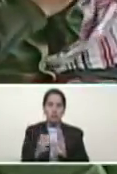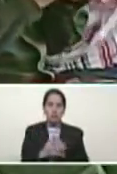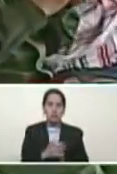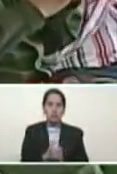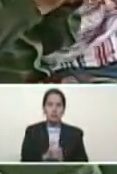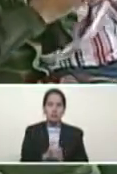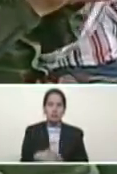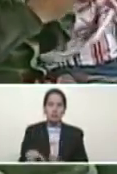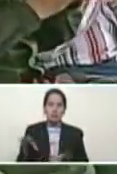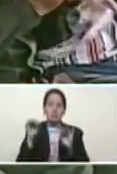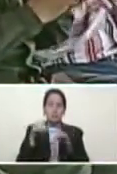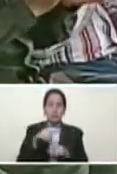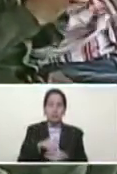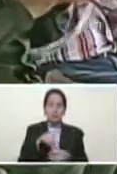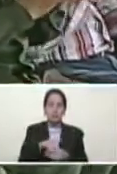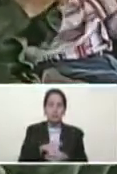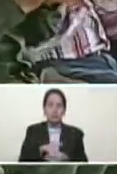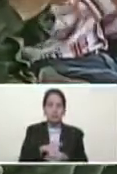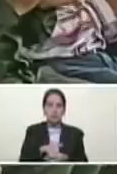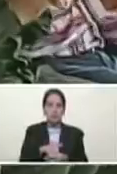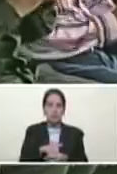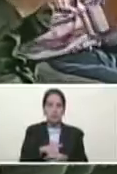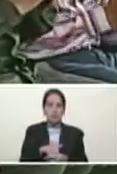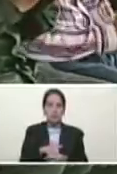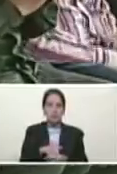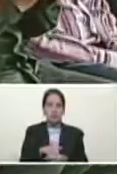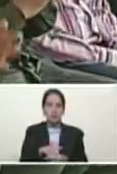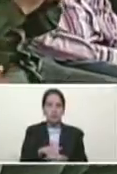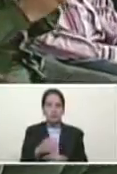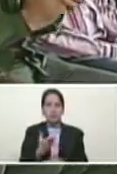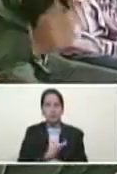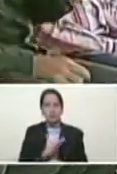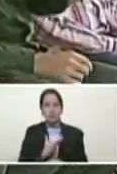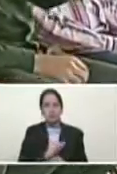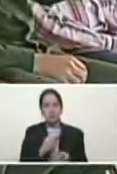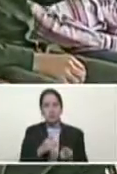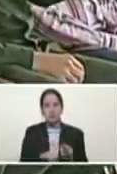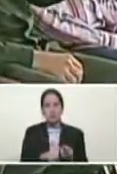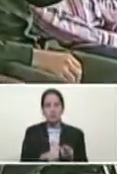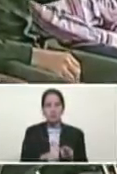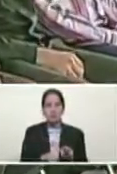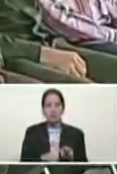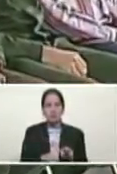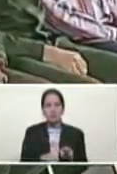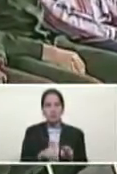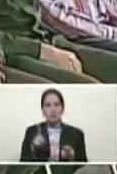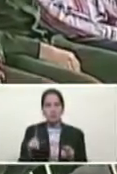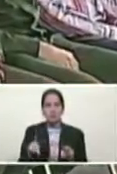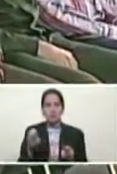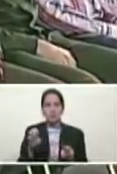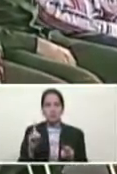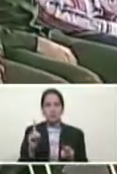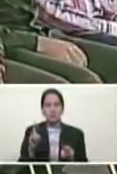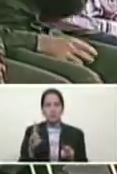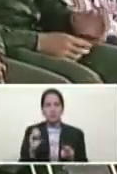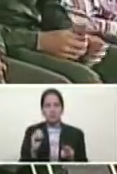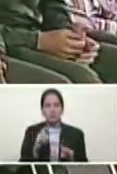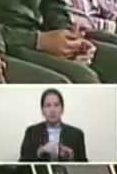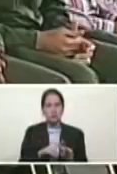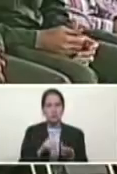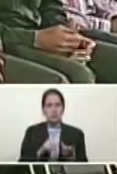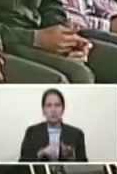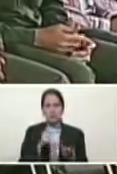legítimamente electos, a los alcaldes Pedro Bastidas, Alexis Zamora, Sumire Ferrara,